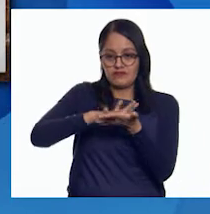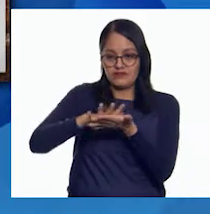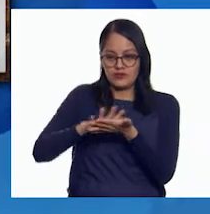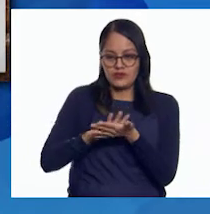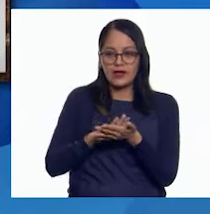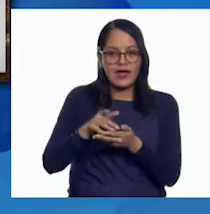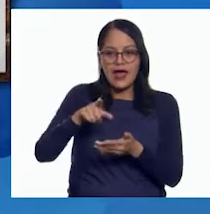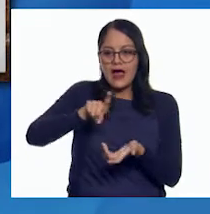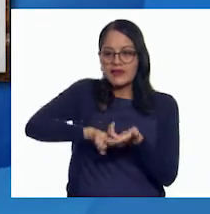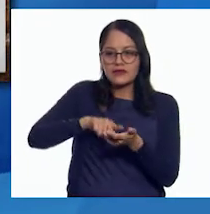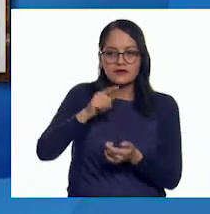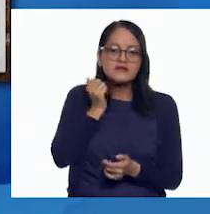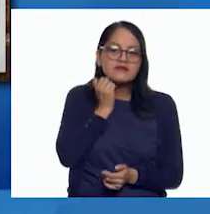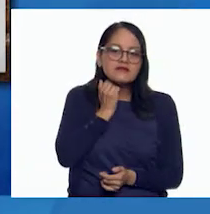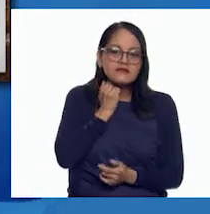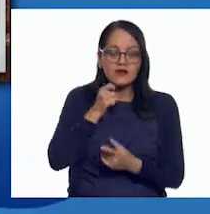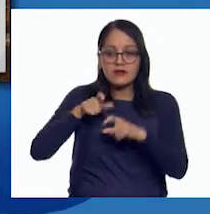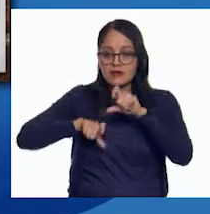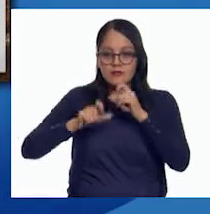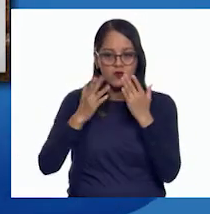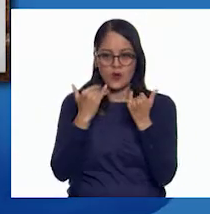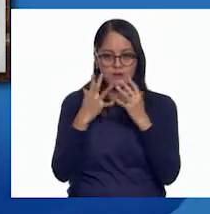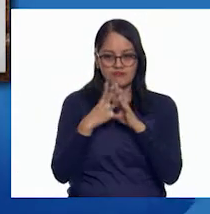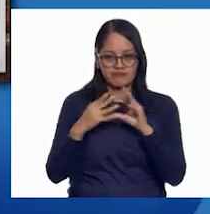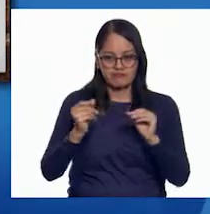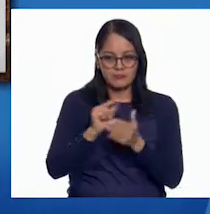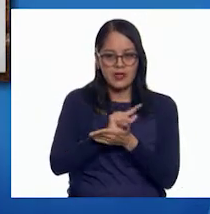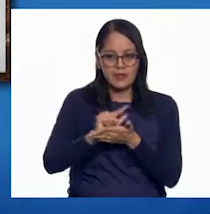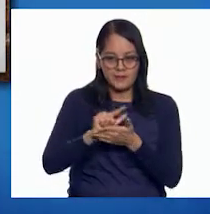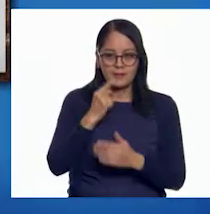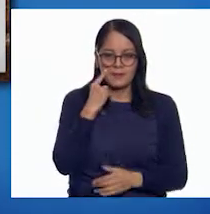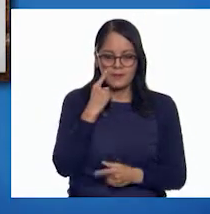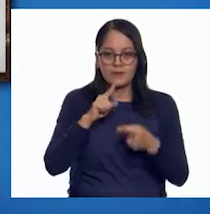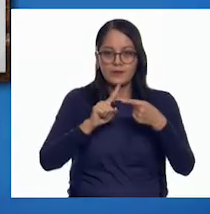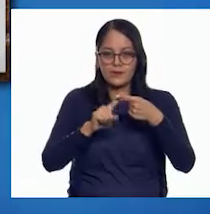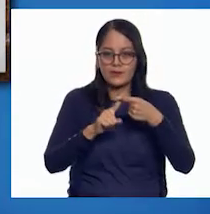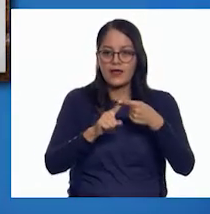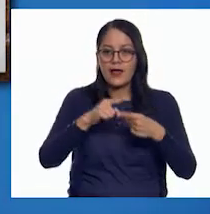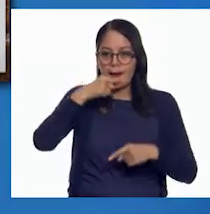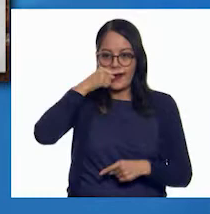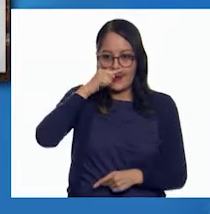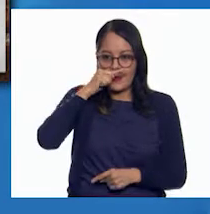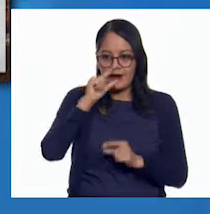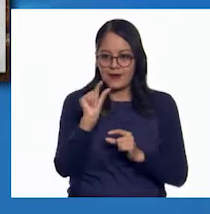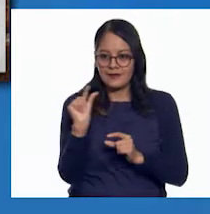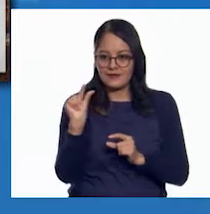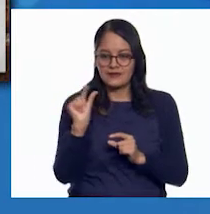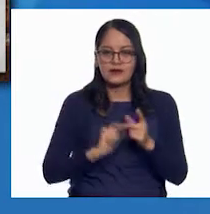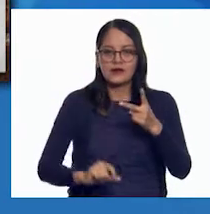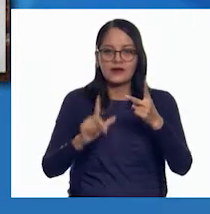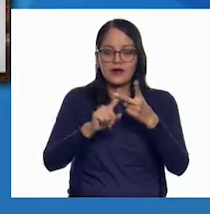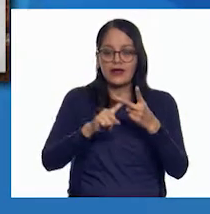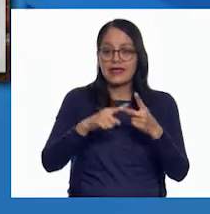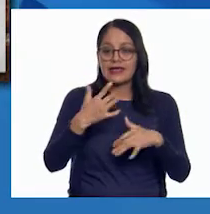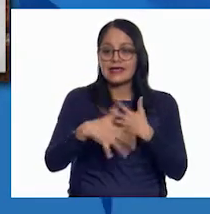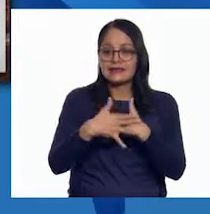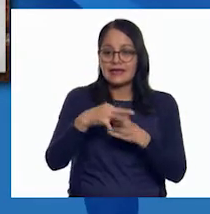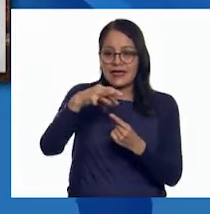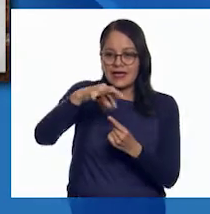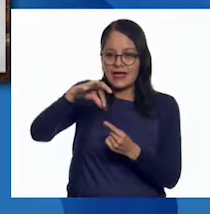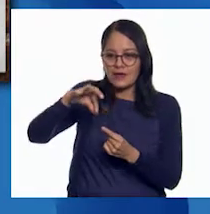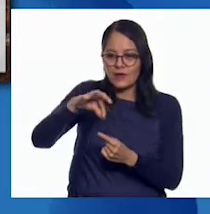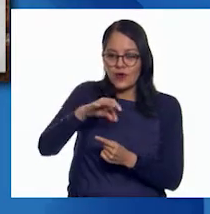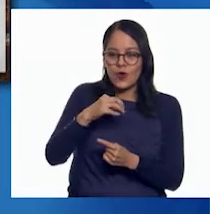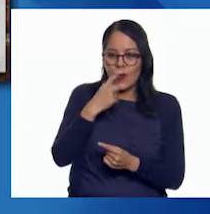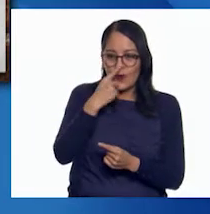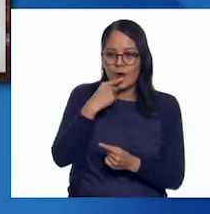sin químicos. Eso es muy importante. Ingredientes. Media rajita de canela, ajá, 15 clavos de olor, 15